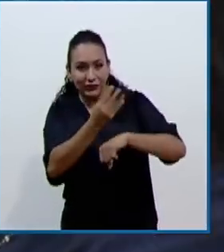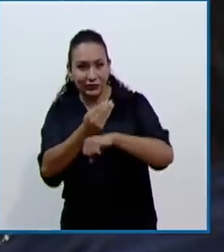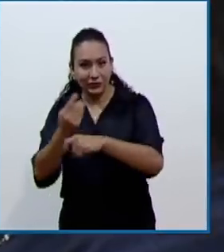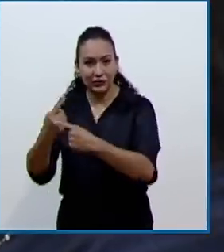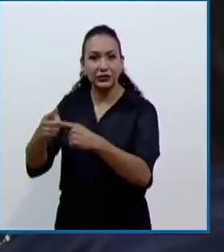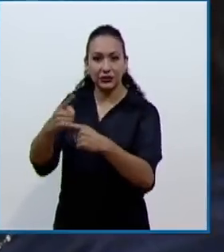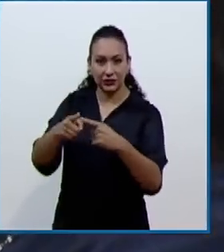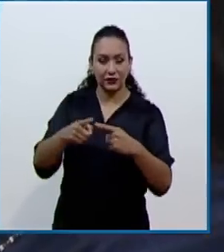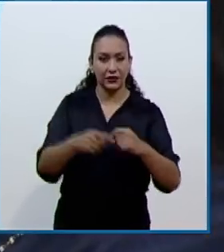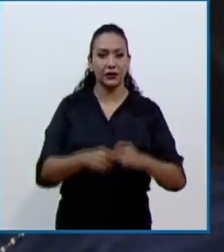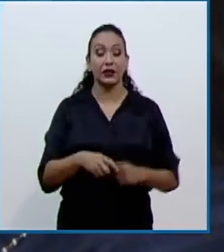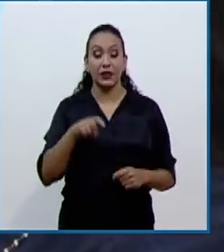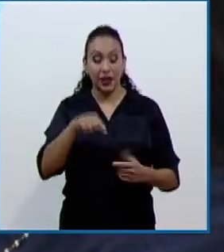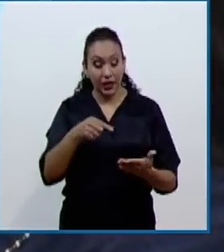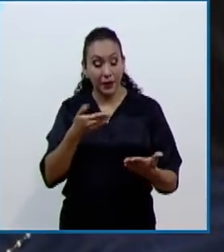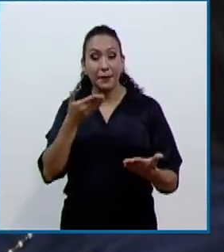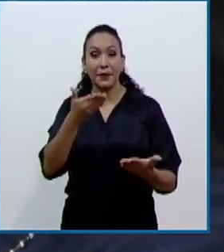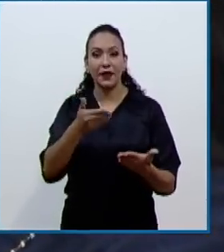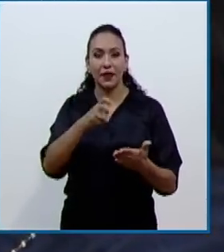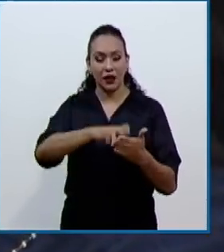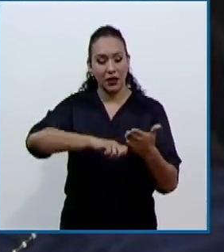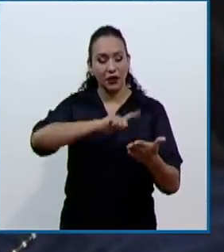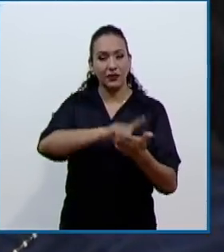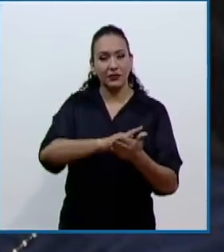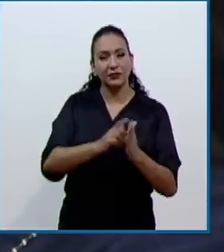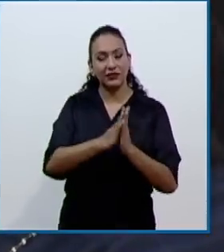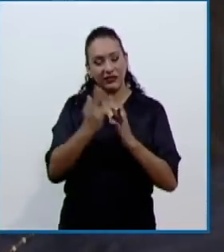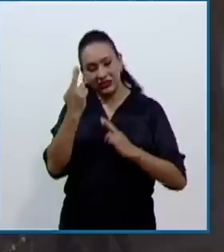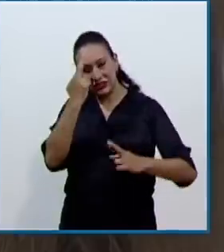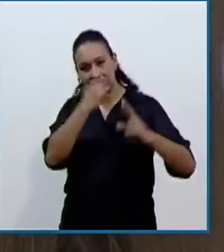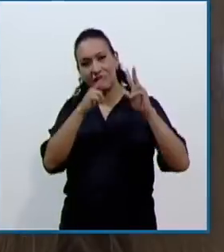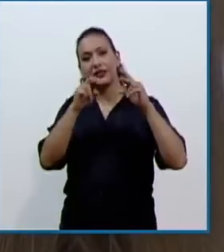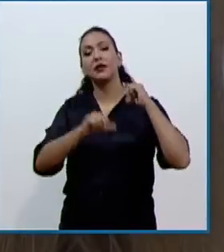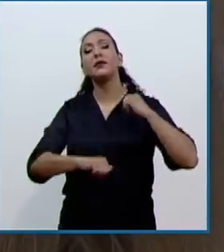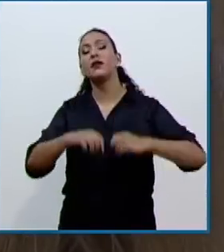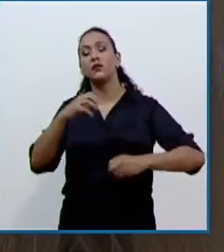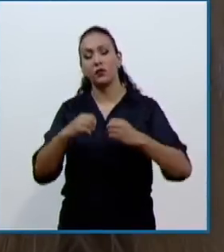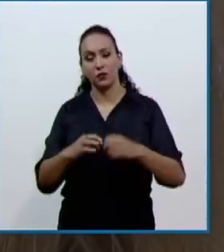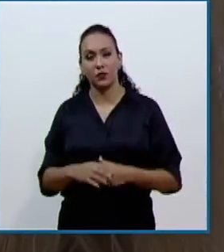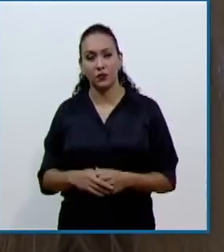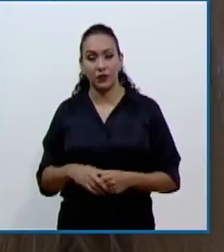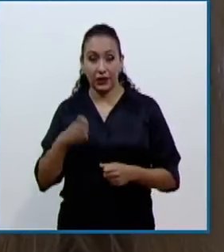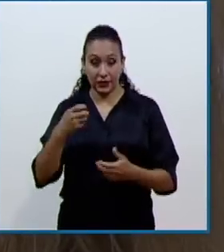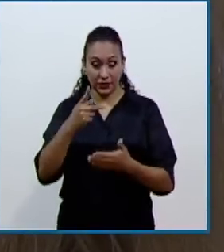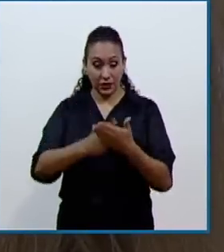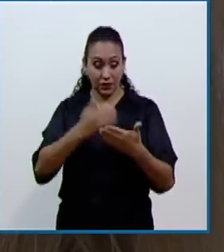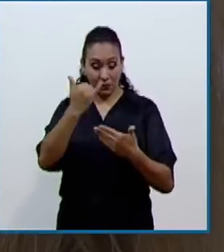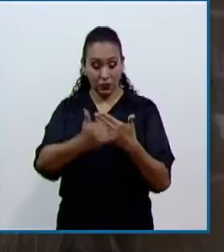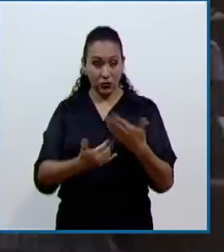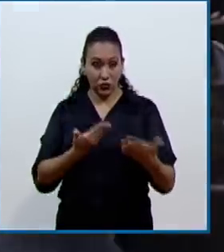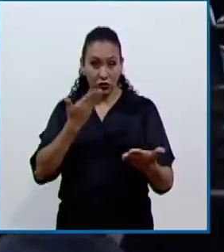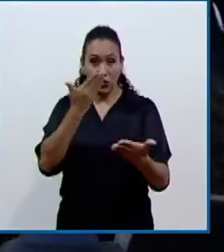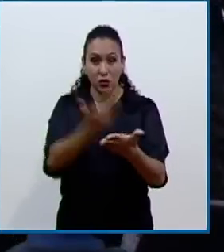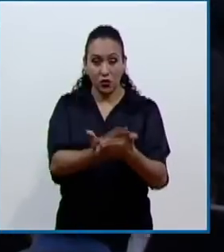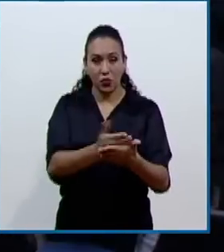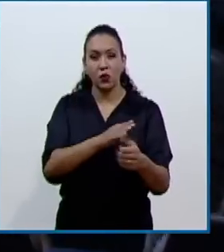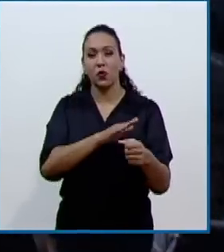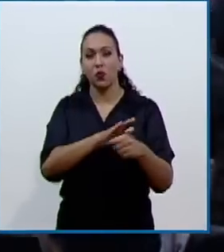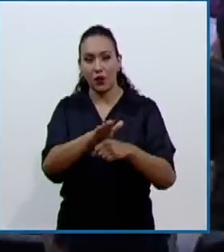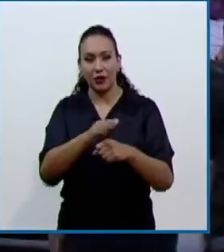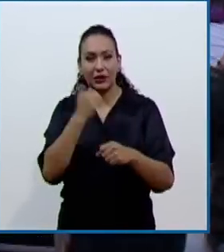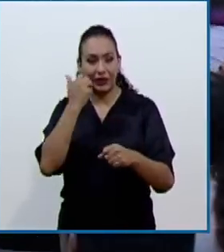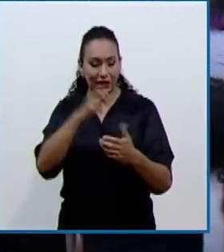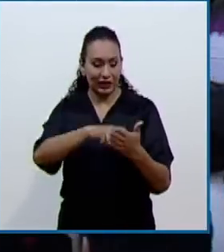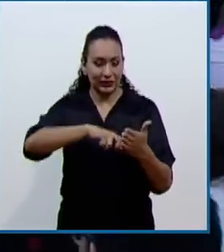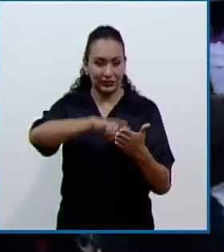acciones en la que se pide invalidar la reforma constitucional en materia del Poder Judicial, proyecto que propone invalidar parcialmente dicha